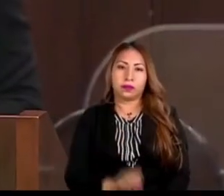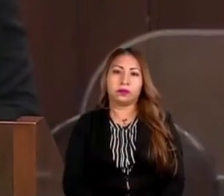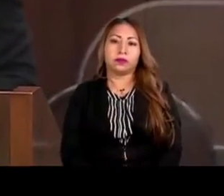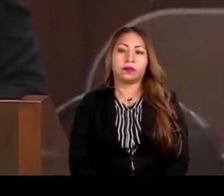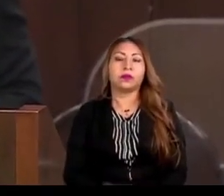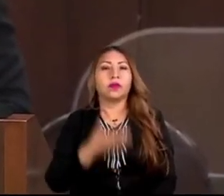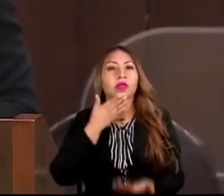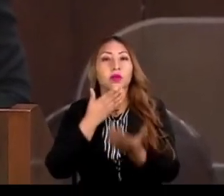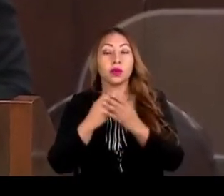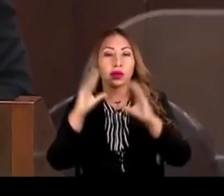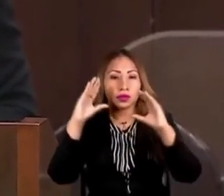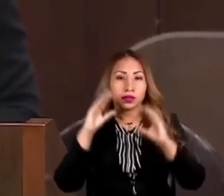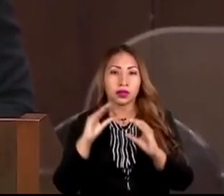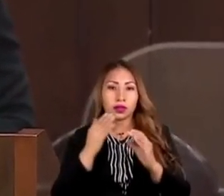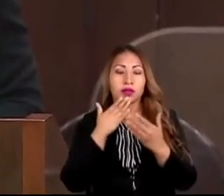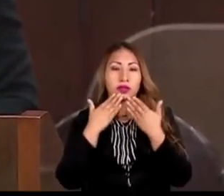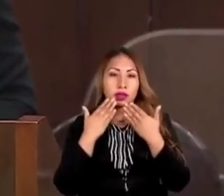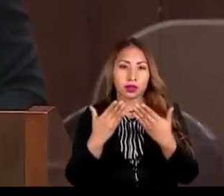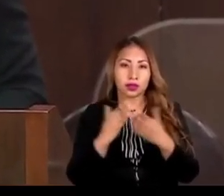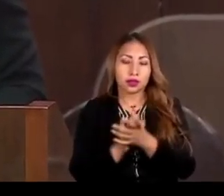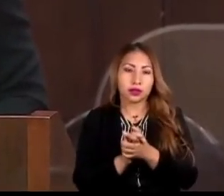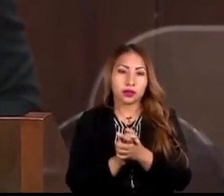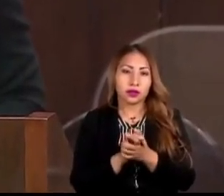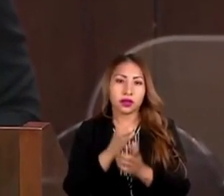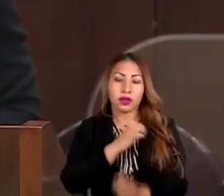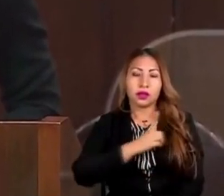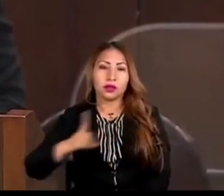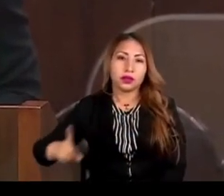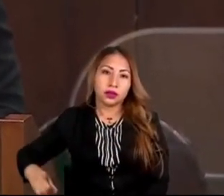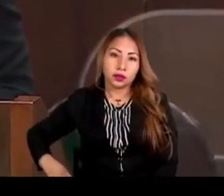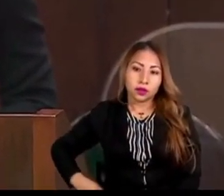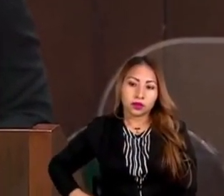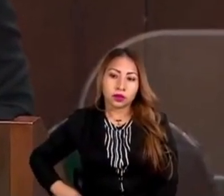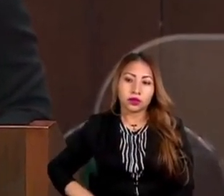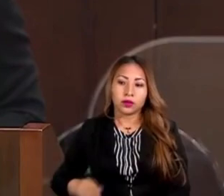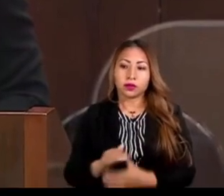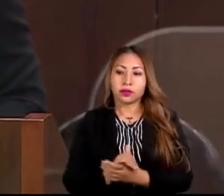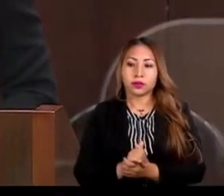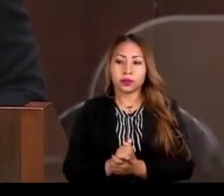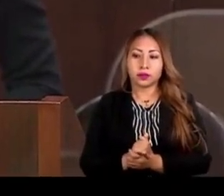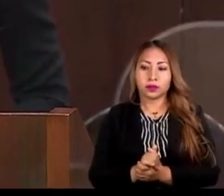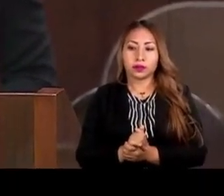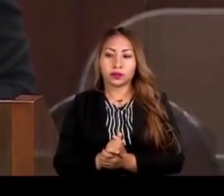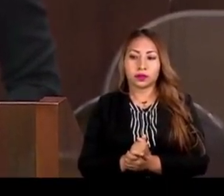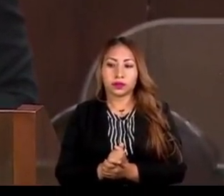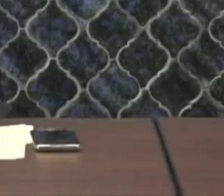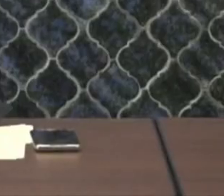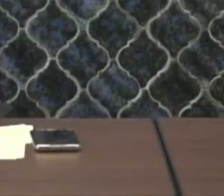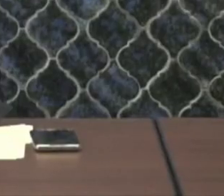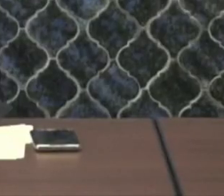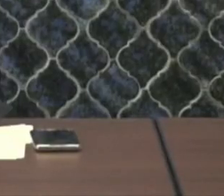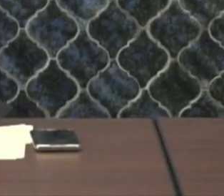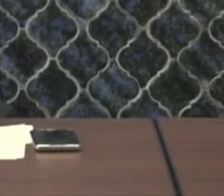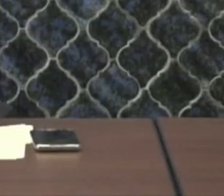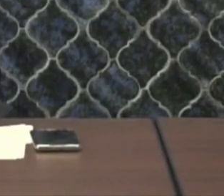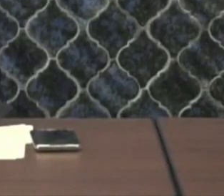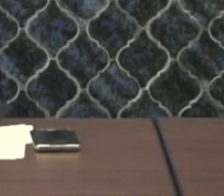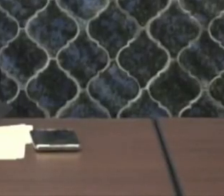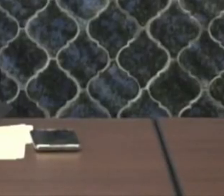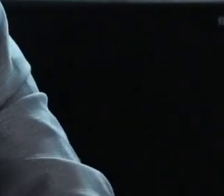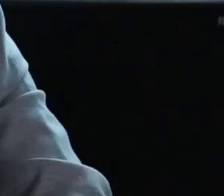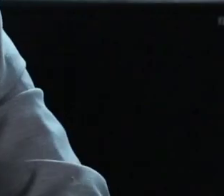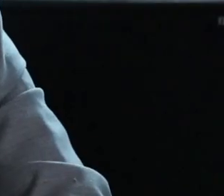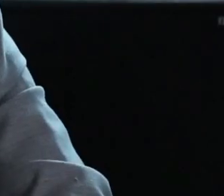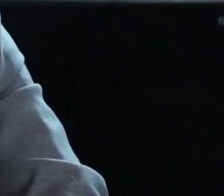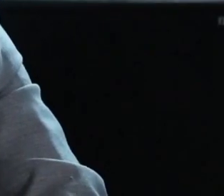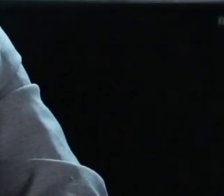Honorables diputados, acudo a este pleno de manera responsable. Quiero ir concretamente a la pregunta que aqueja la Caja del Seguro